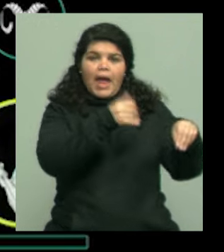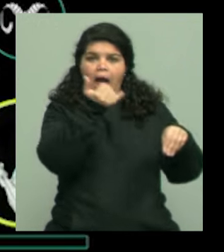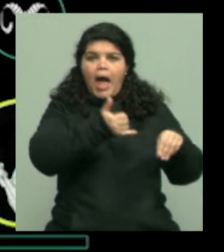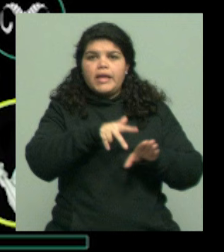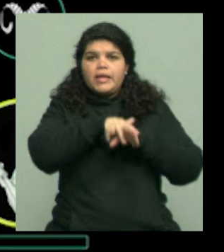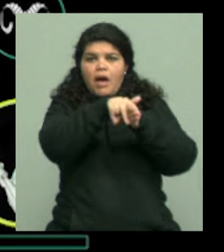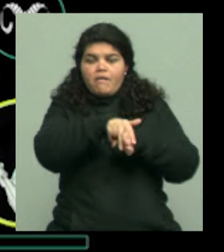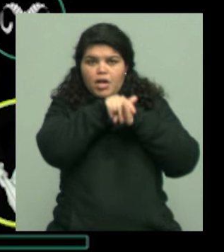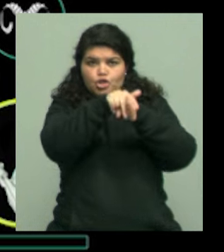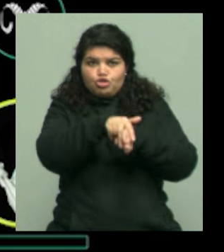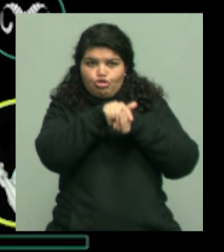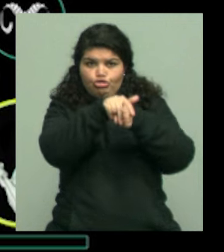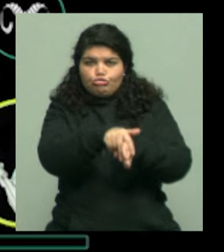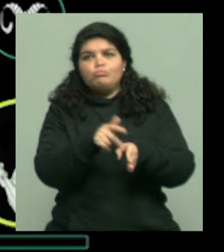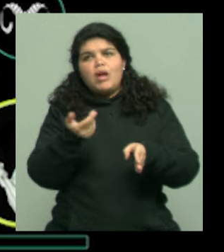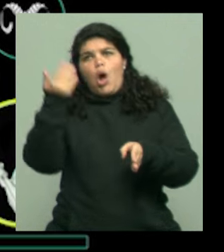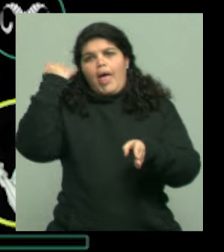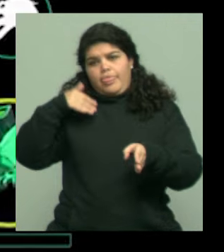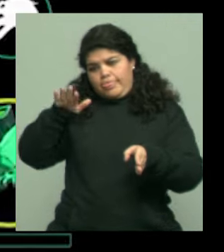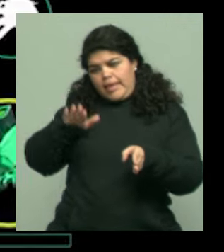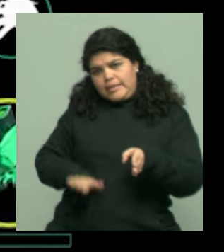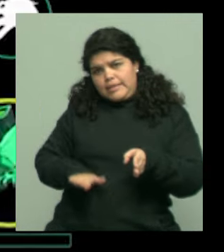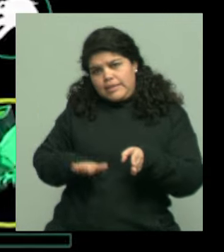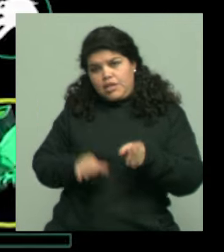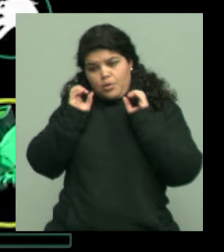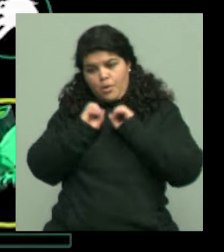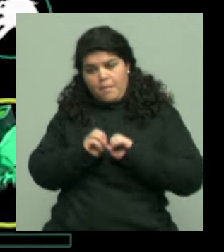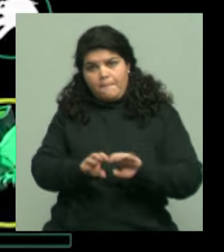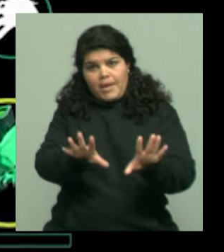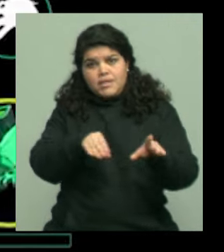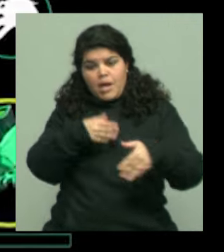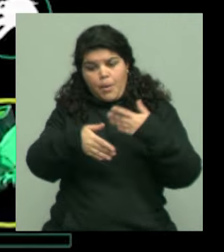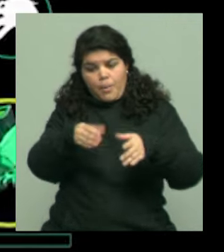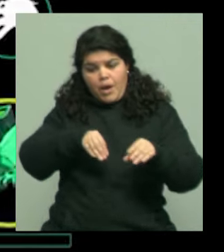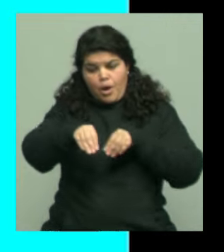chiquito, cuando sos chico, empezás a jugar, cuando comenzás,